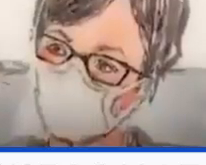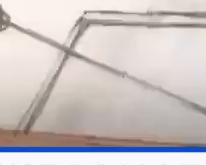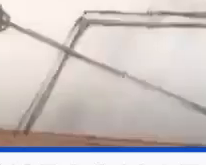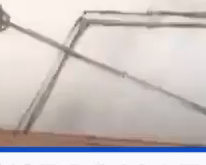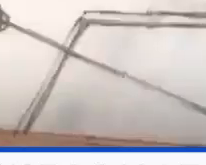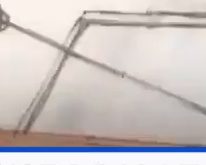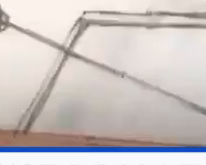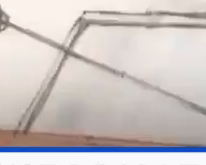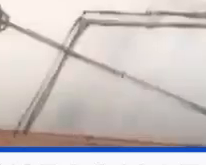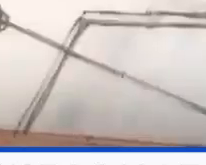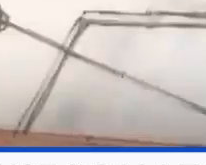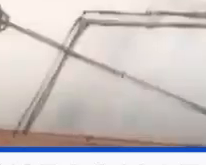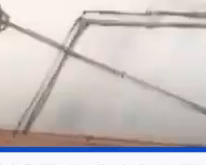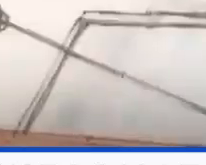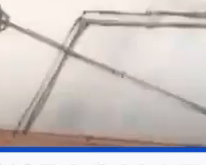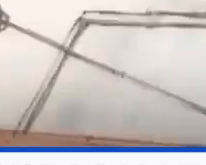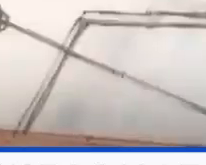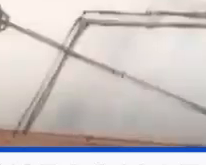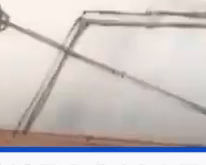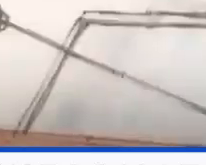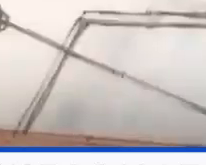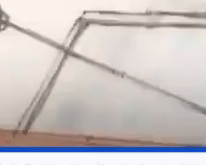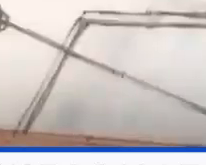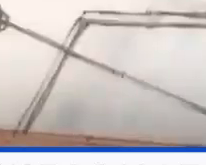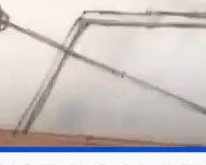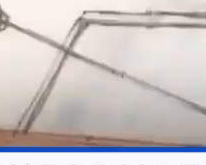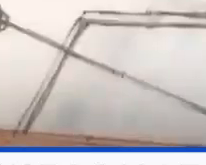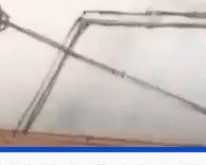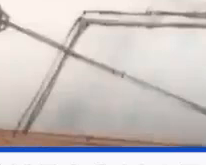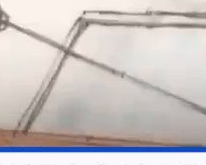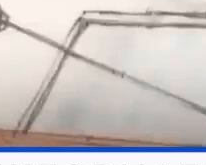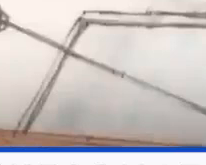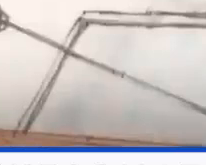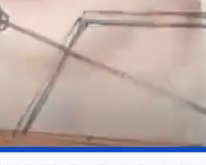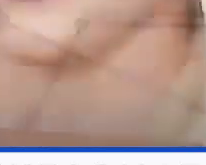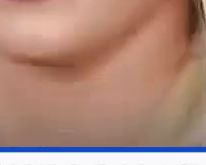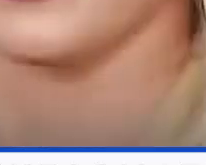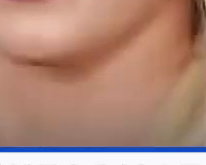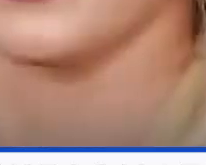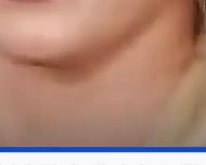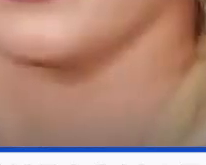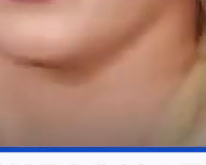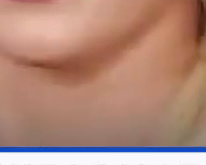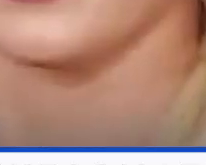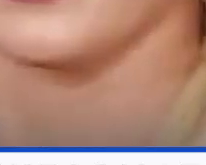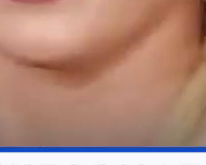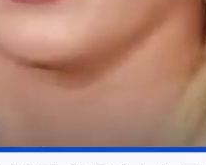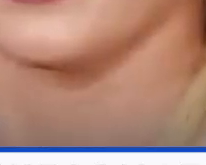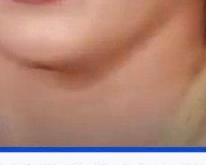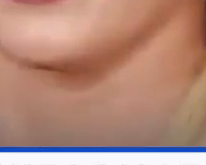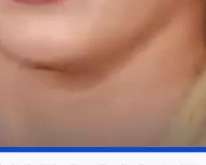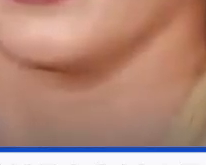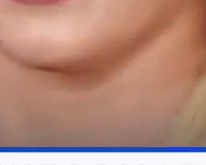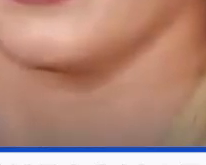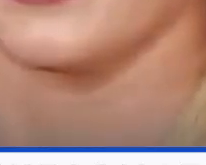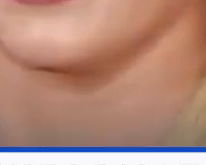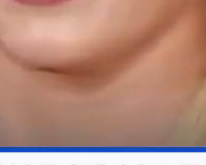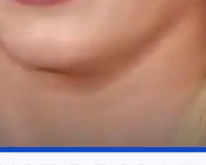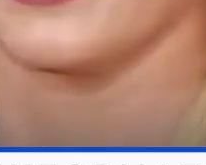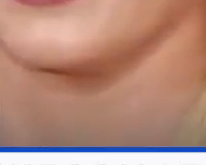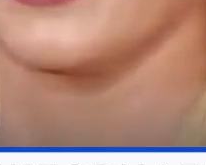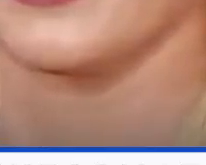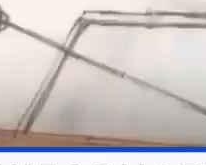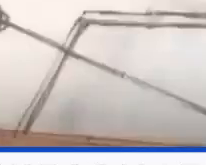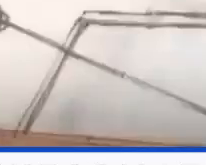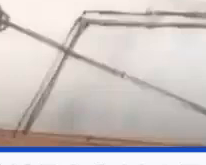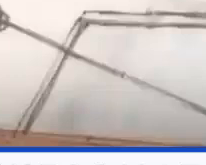durante 13 años. Sí, esta decisión es una victoria para la cantante. Rebeca, te cuento que la jueza Brenda Penny aceptó el pedido